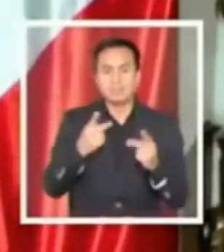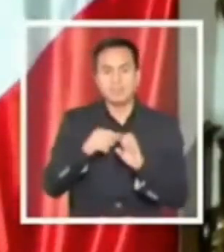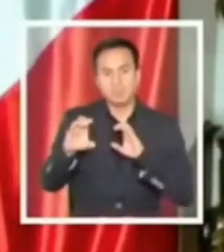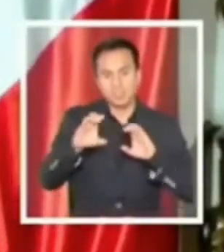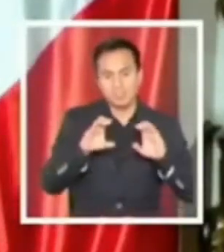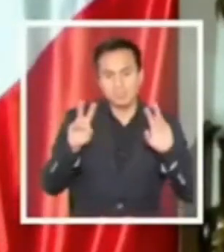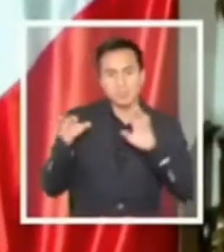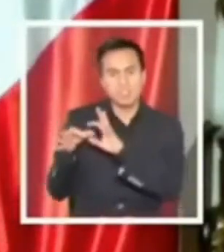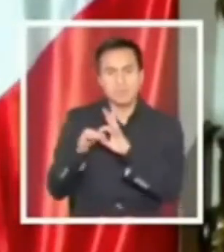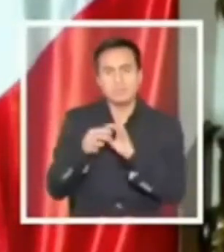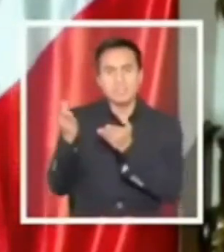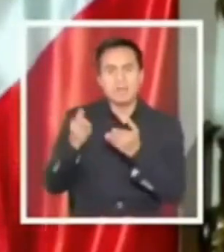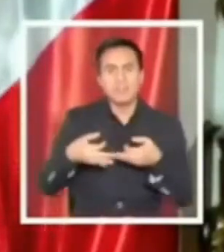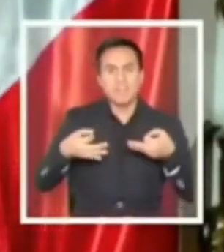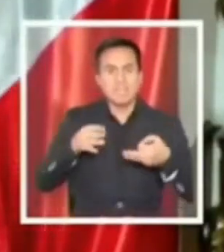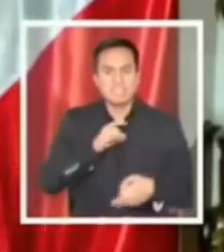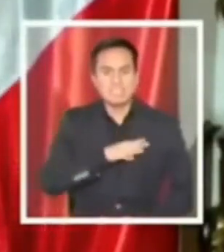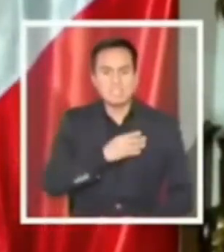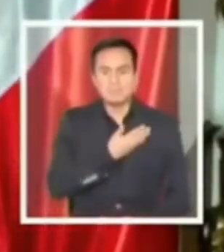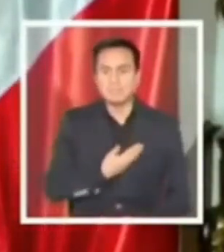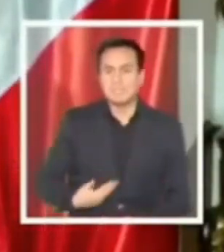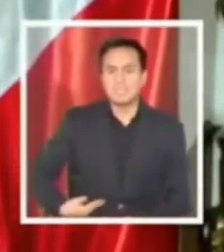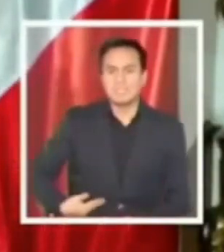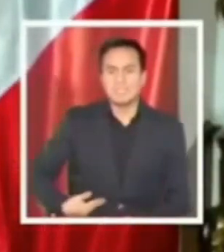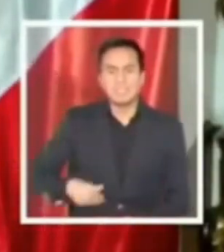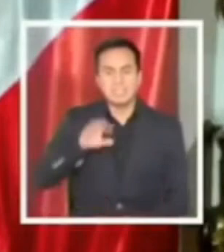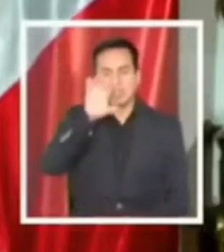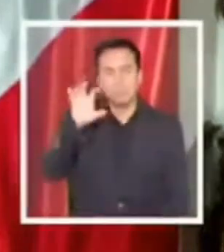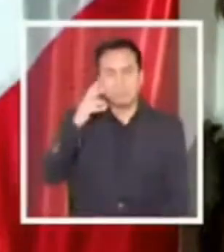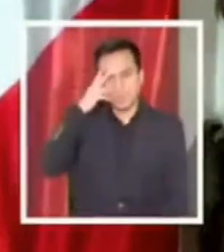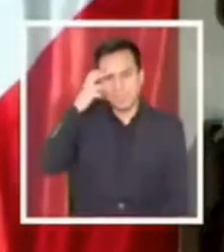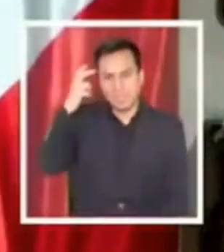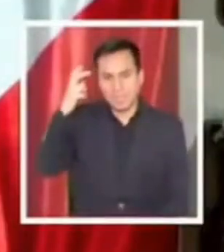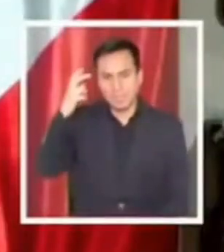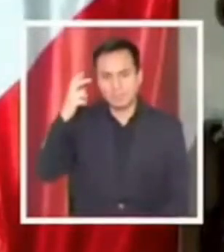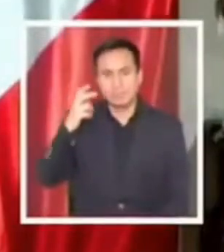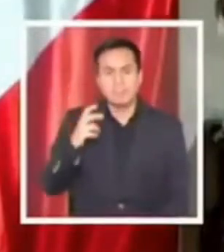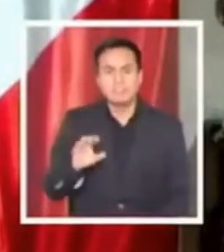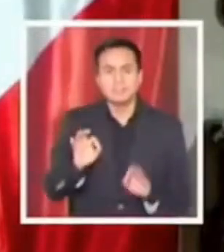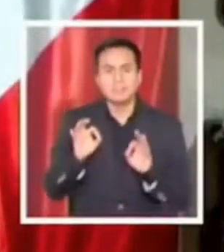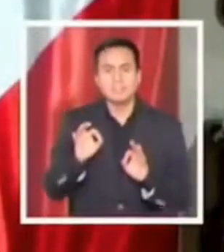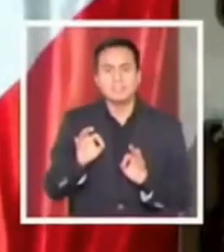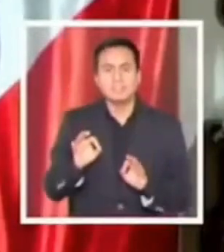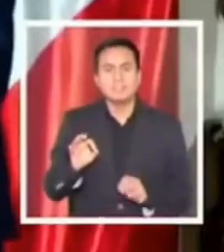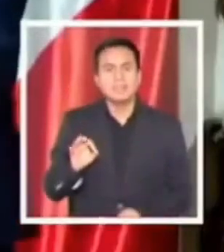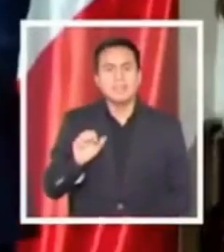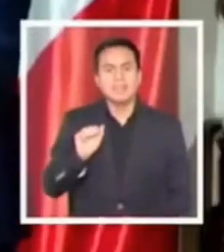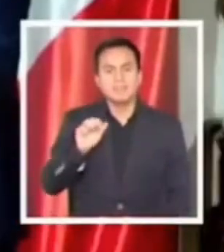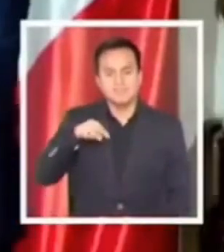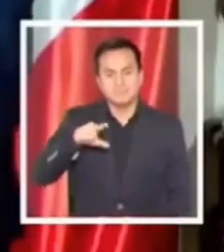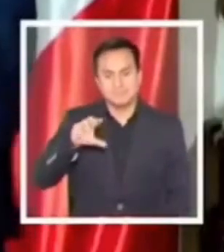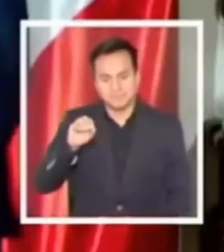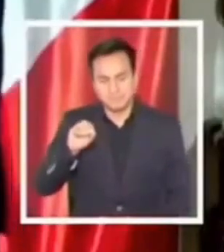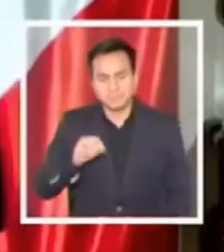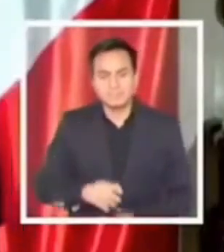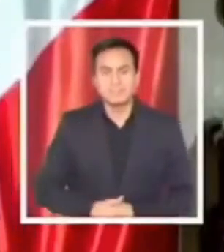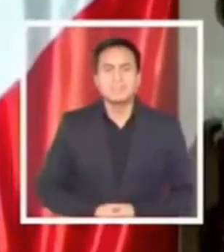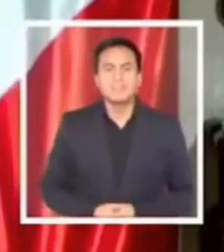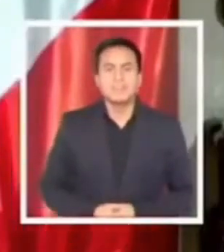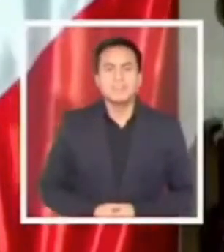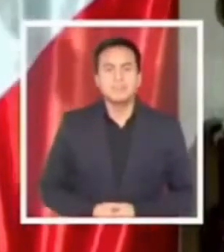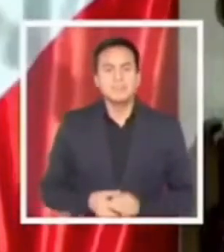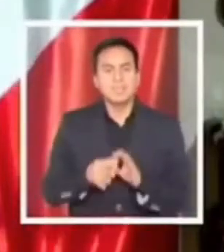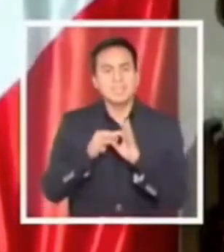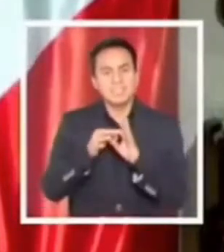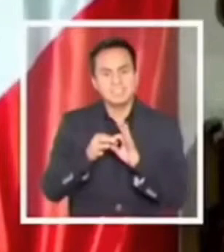que desde ayer veíamos una cantidad impresionante de tweets originados desde ahí. Hubo